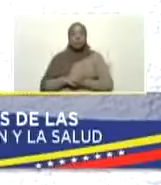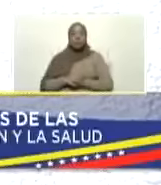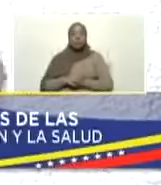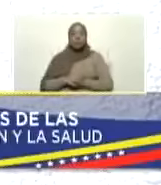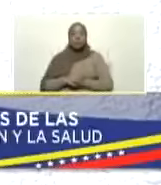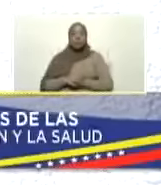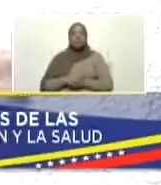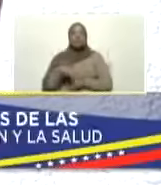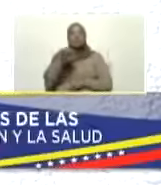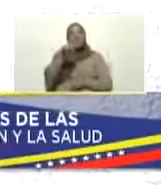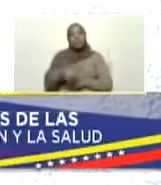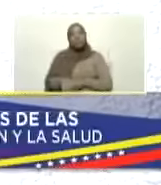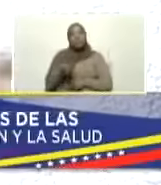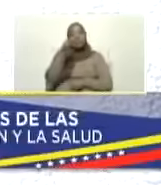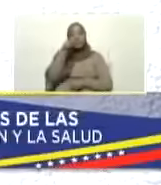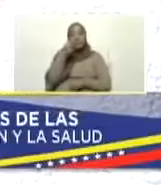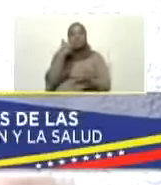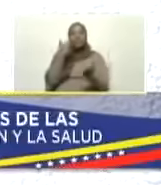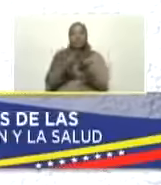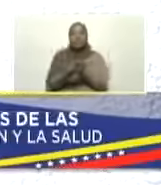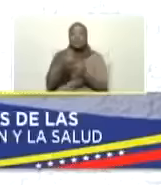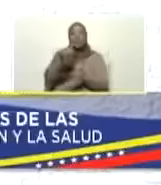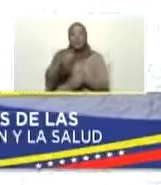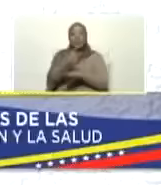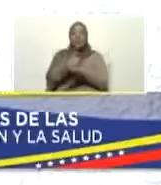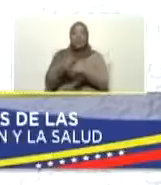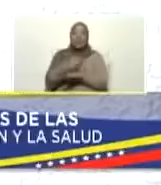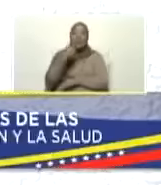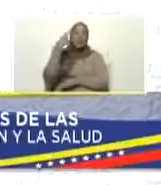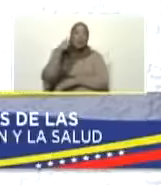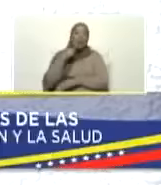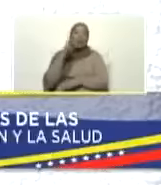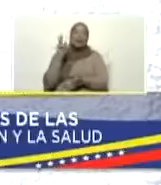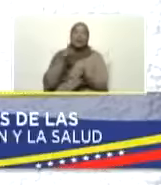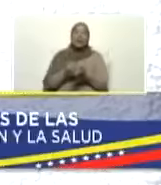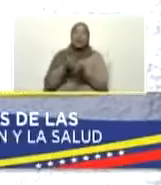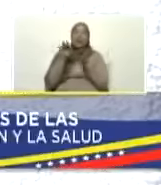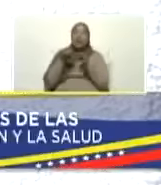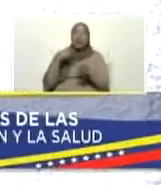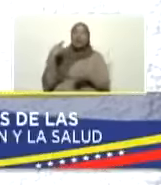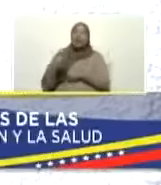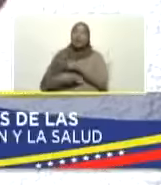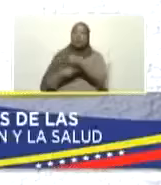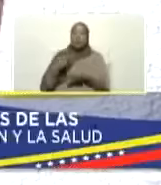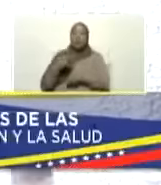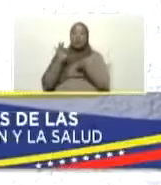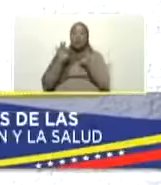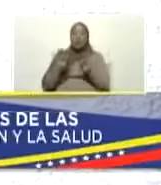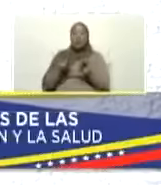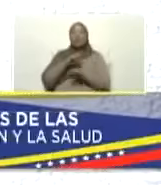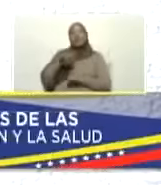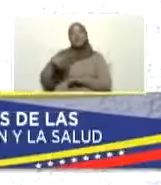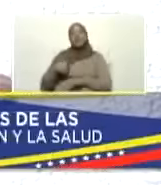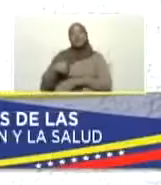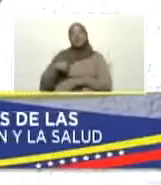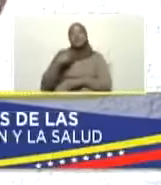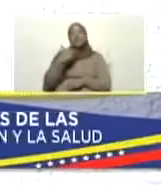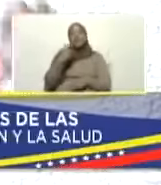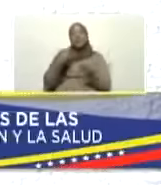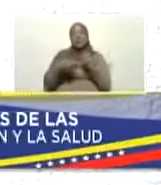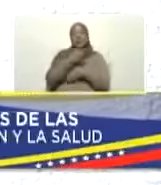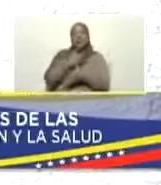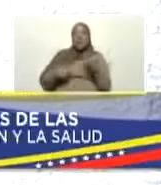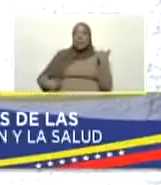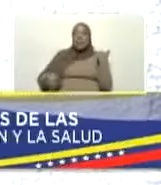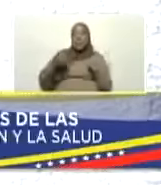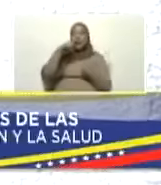Es por ello que hoy agradecemos al gobierno bolivariano revolucionario y en especial a usted, presidente Nicolás